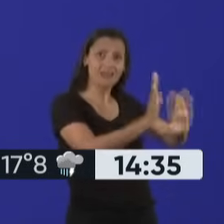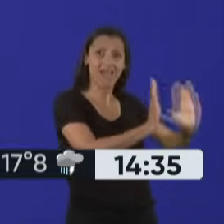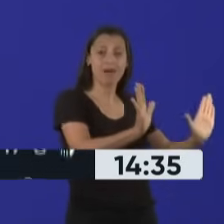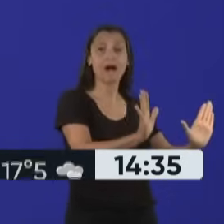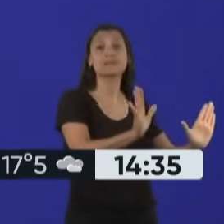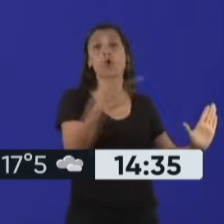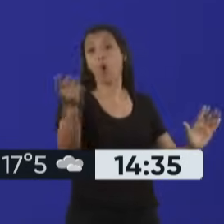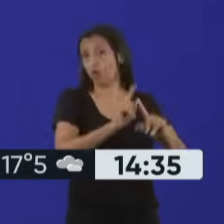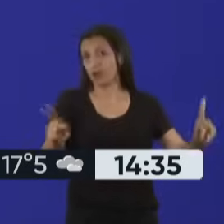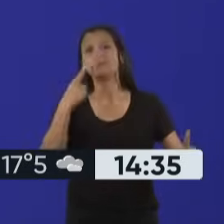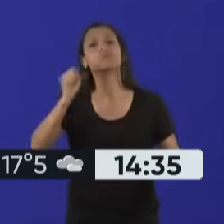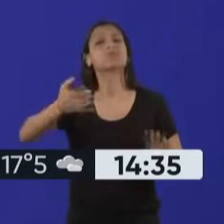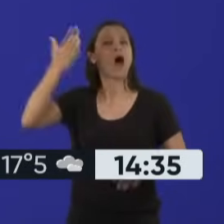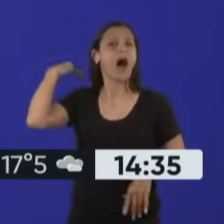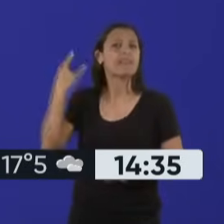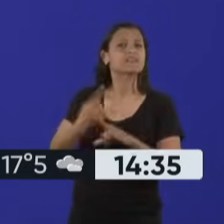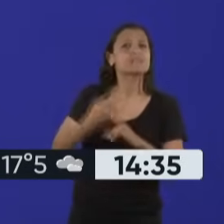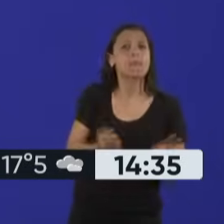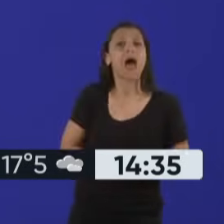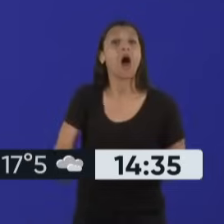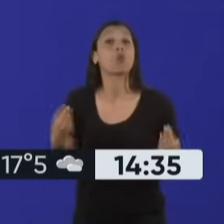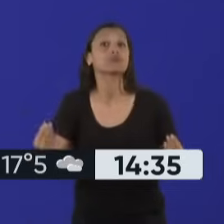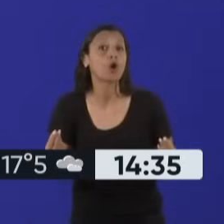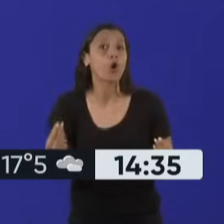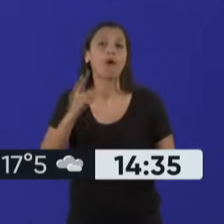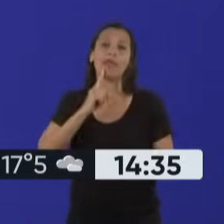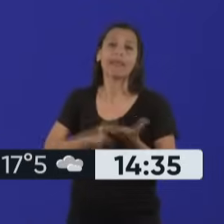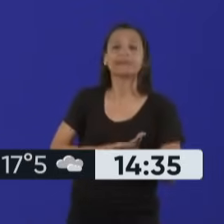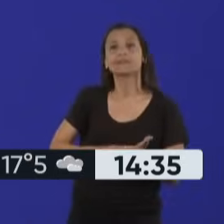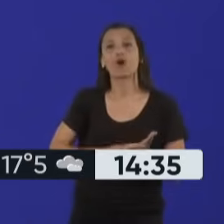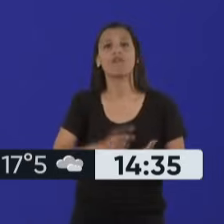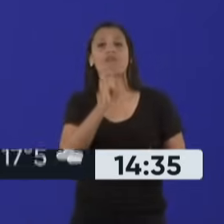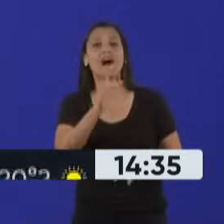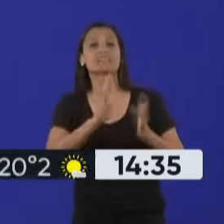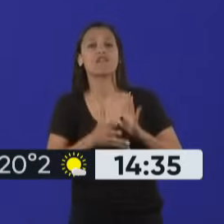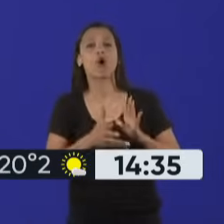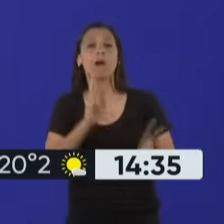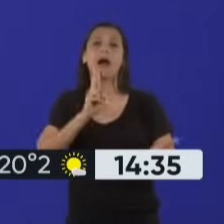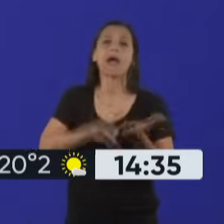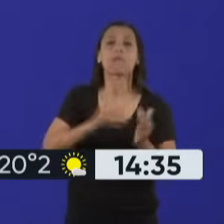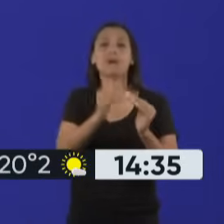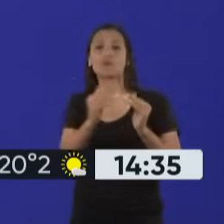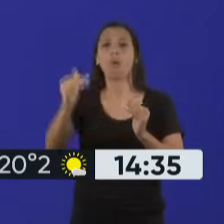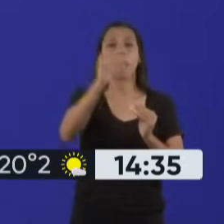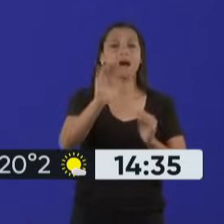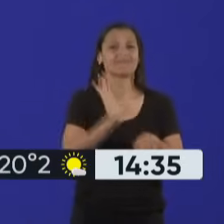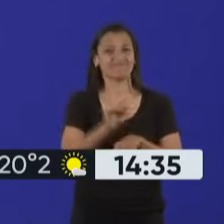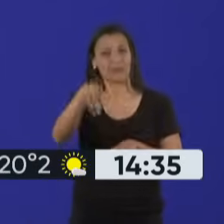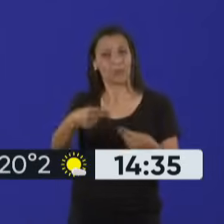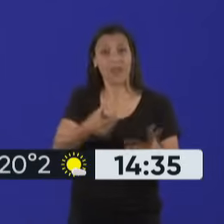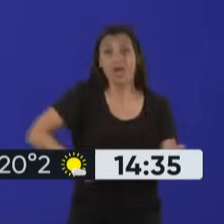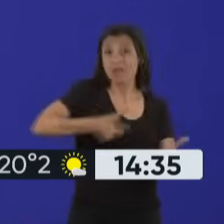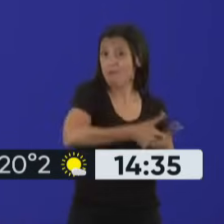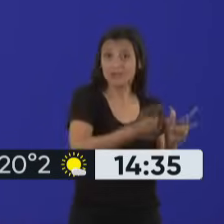diferencia de otras experiencias que siempre se hacía subiendo los impuestos y por ende eso hacía que la inversión no se expandiera